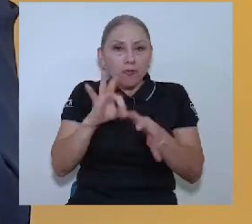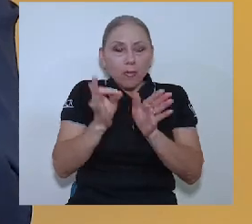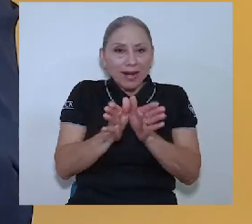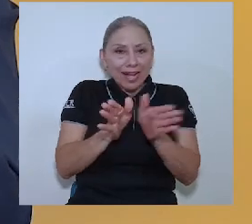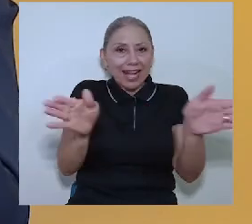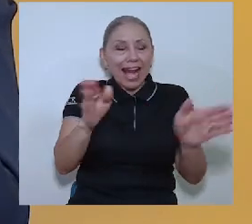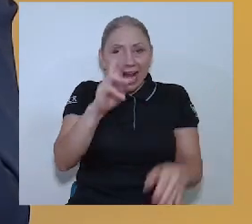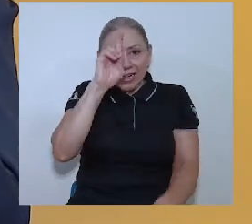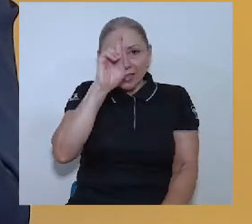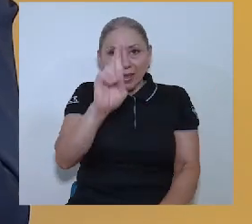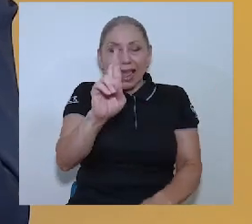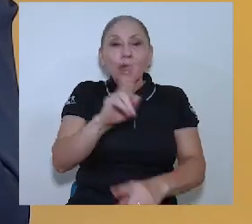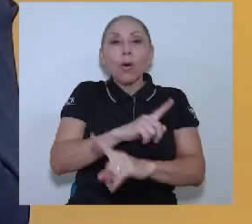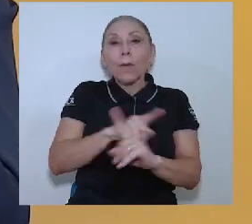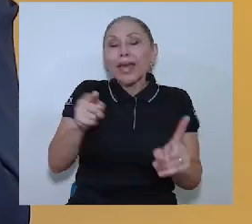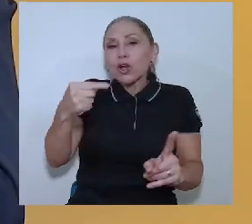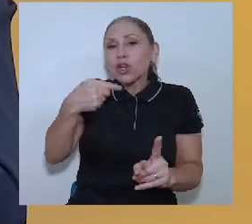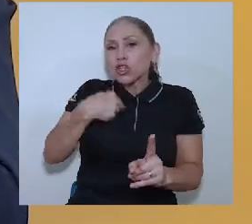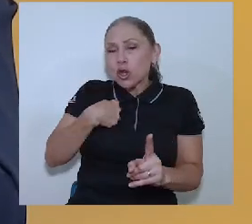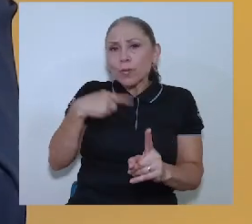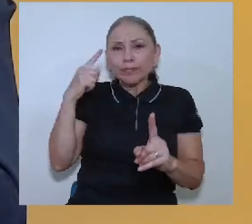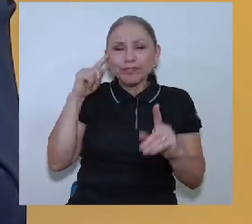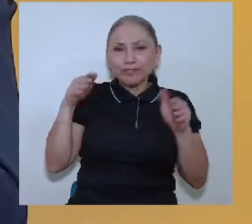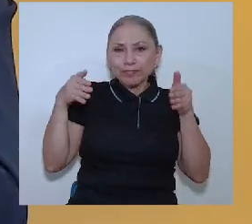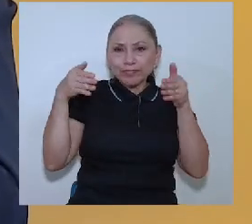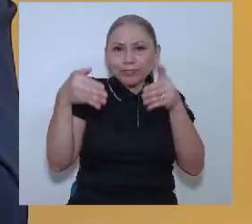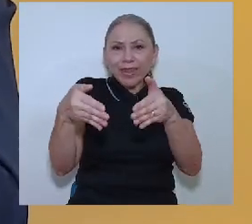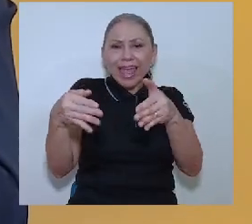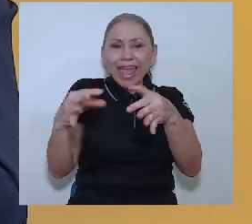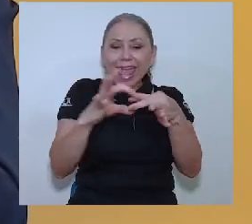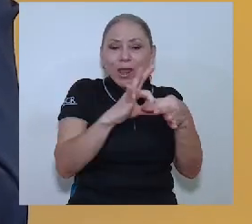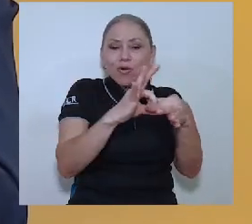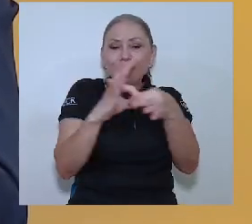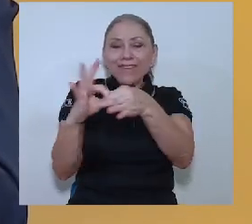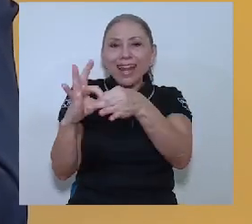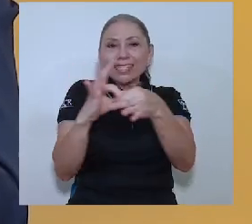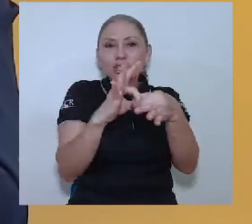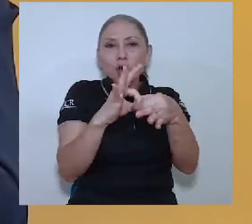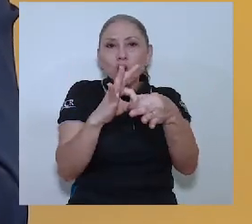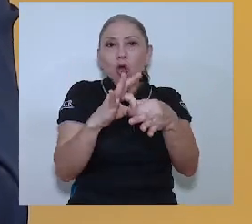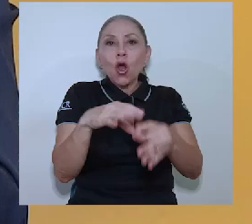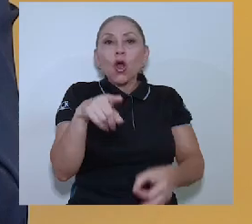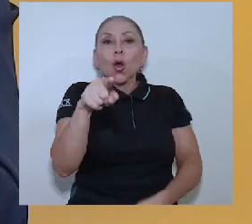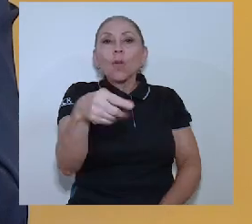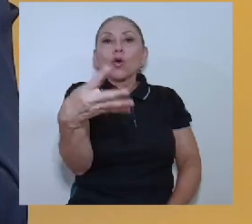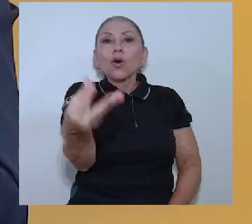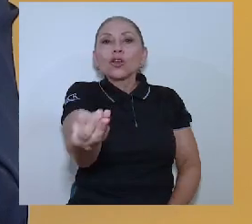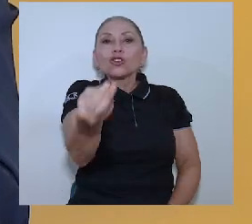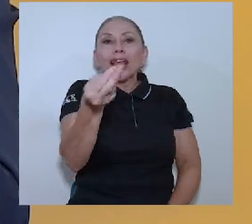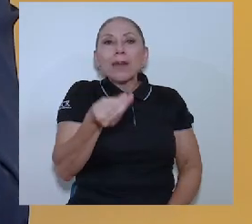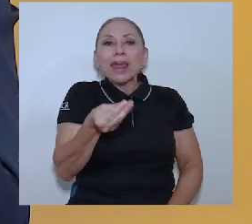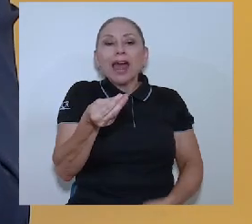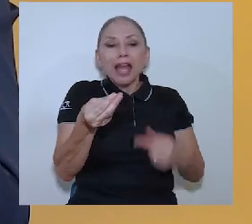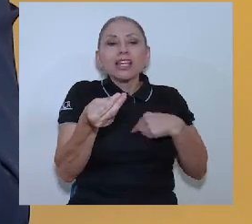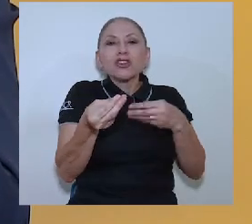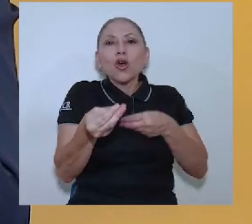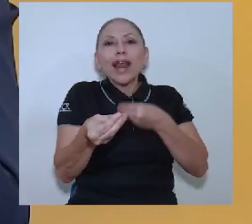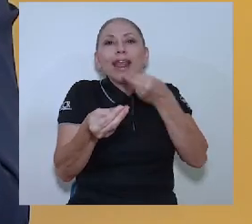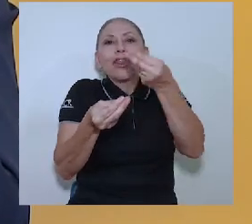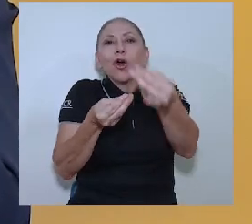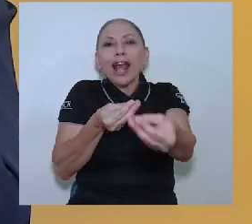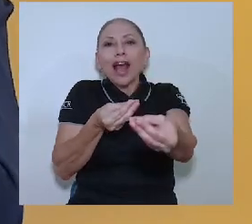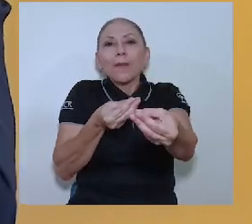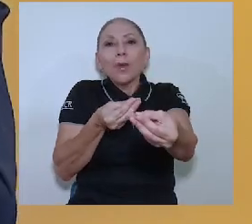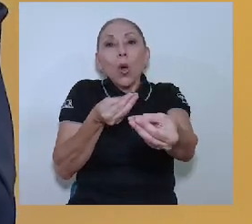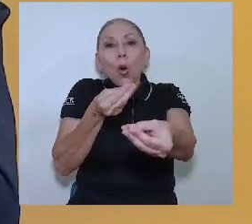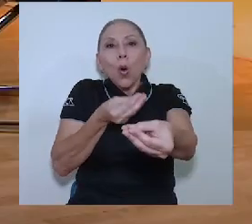que yo entro en una relación de qué me da usted y qué le doy yo a cambio, o a la inversa. Y